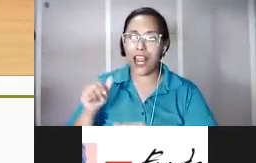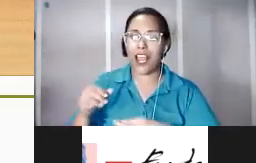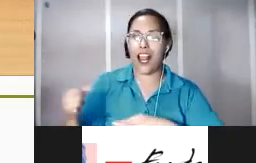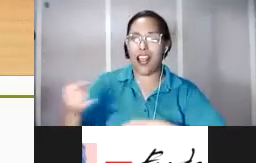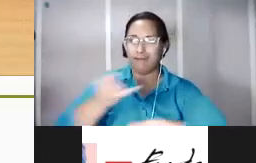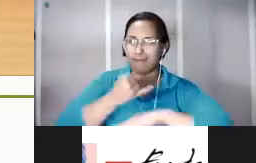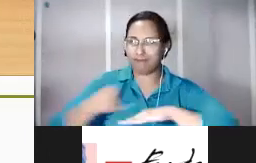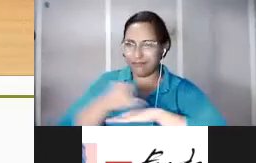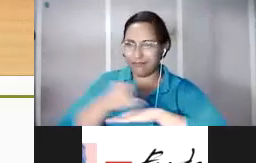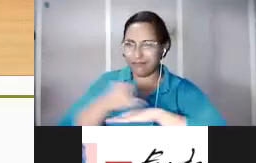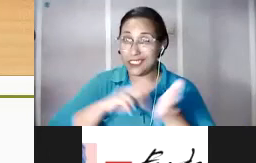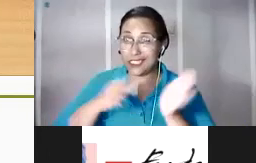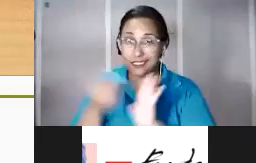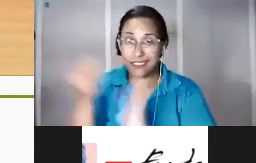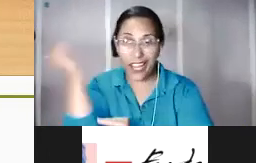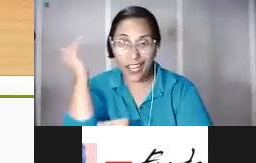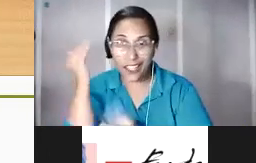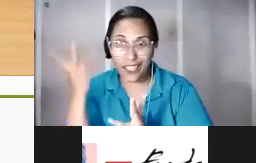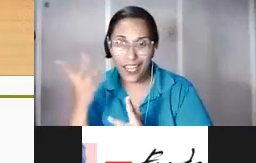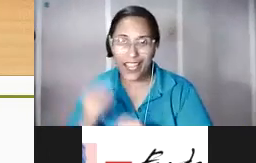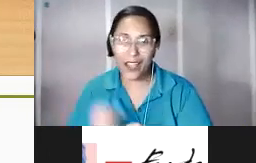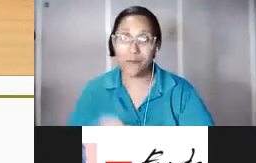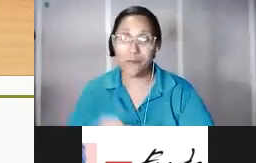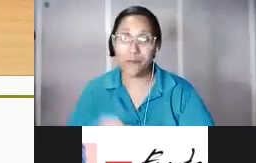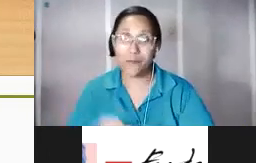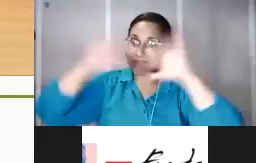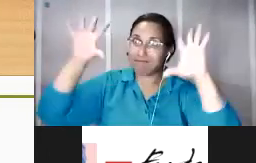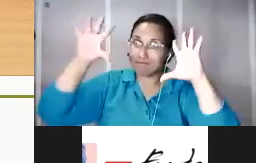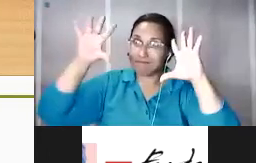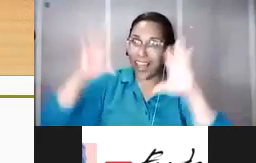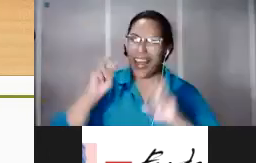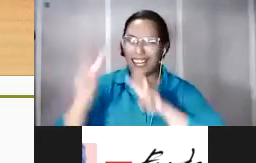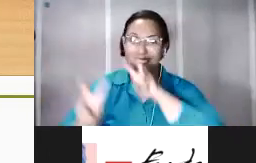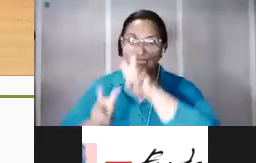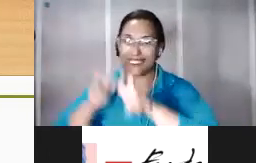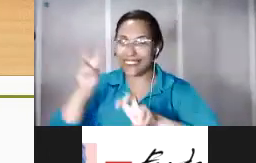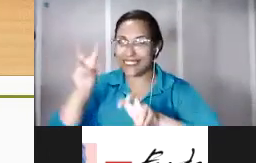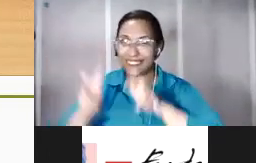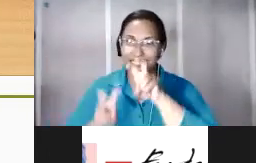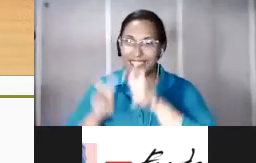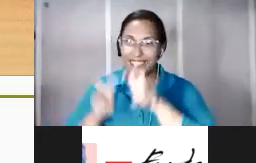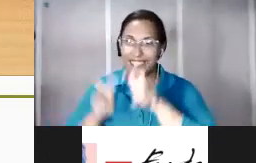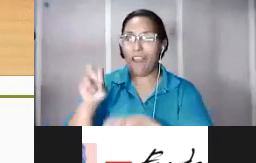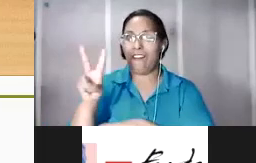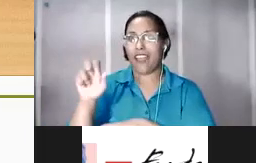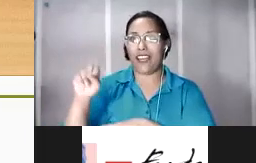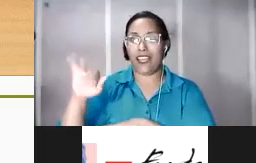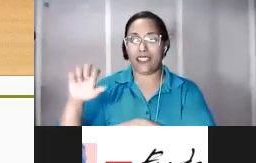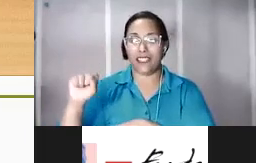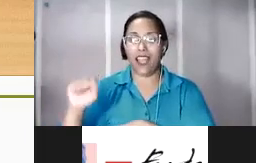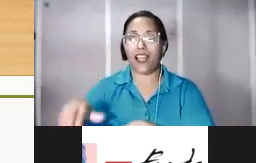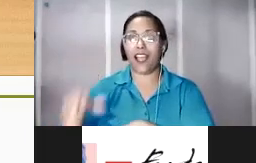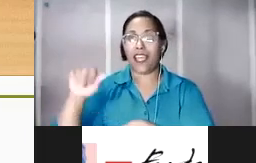del Adriático sabemos que es una clara referencia al carnaval de Venecia,